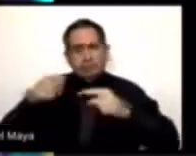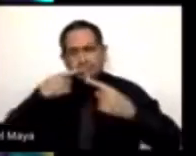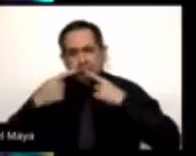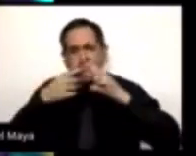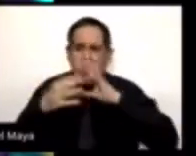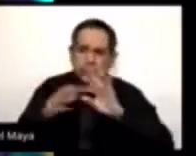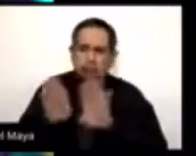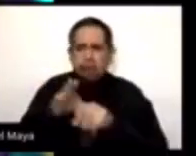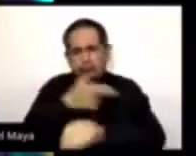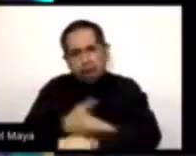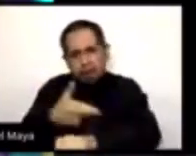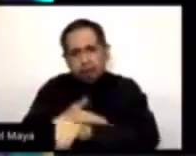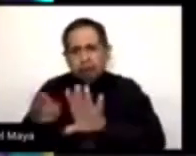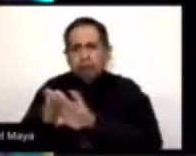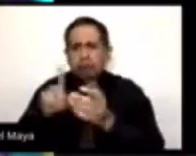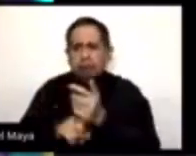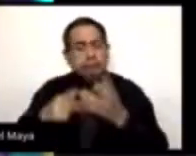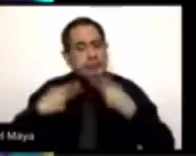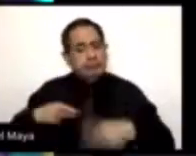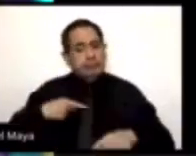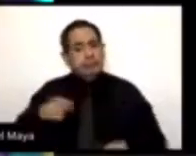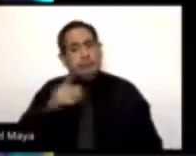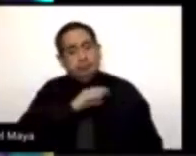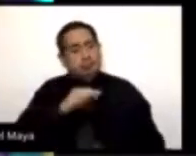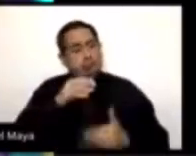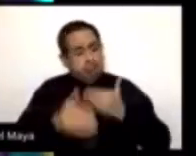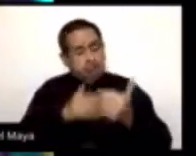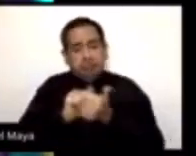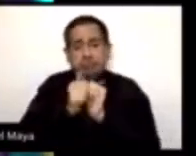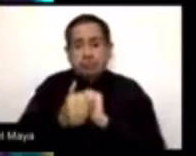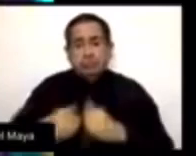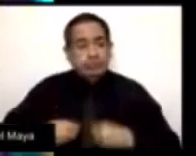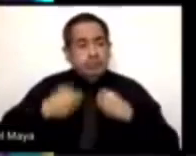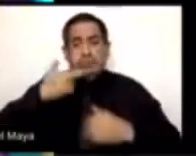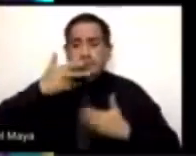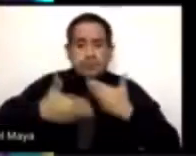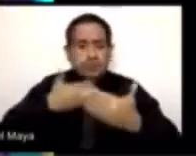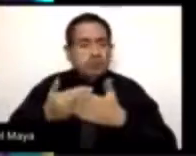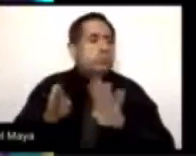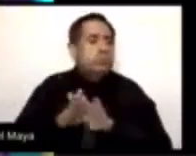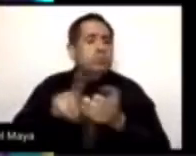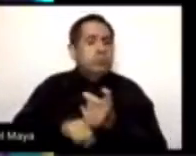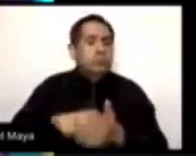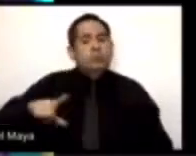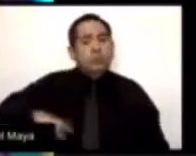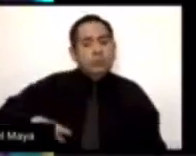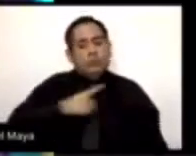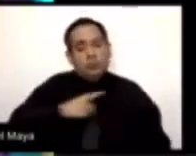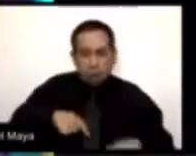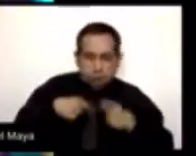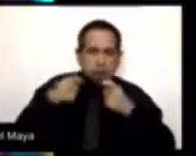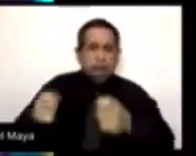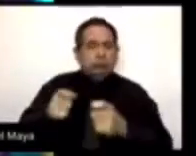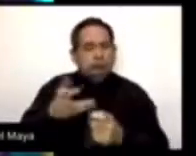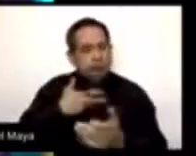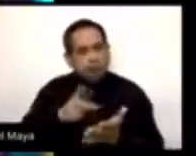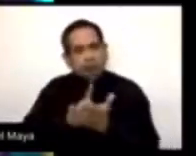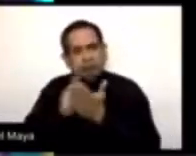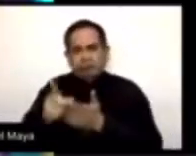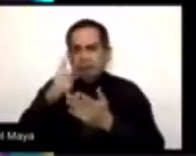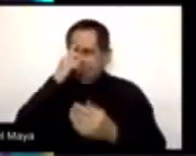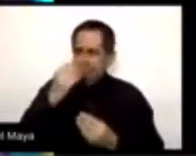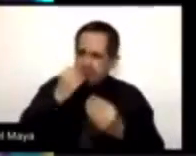que para que una persona pueda desarrollar una vida digna, el Estado debe garantizar derecho a la alimentación